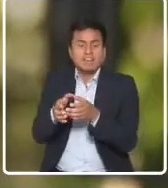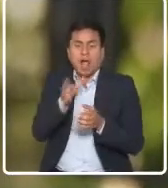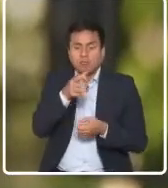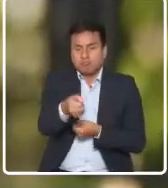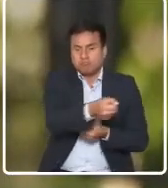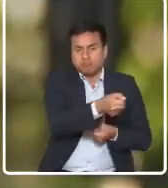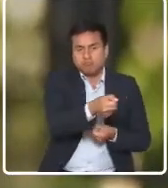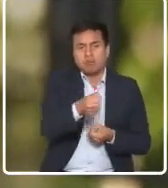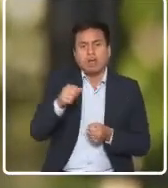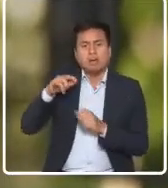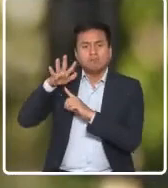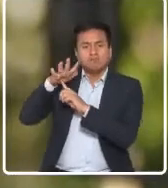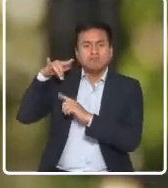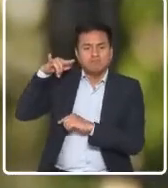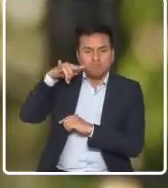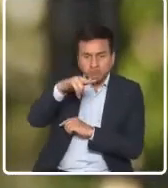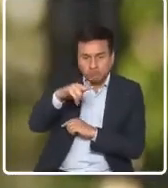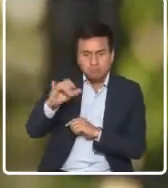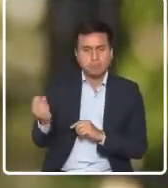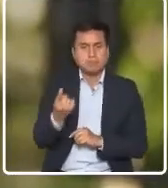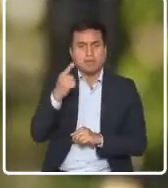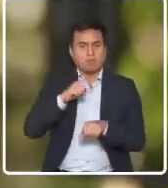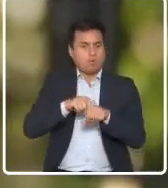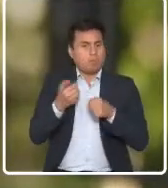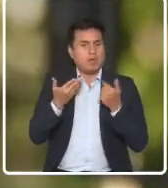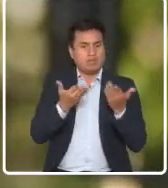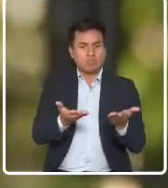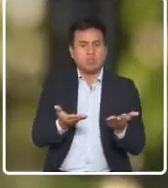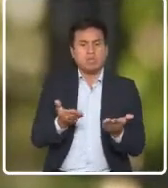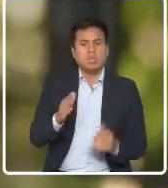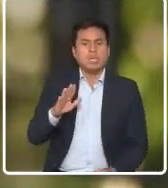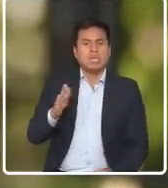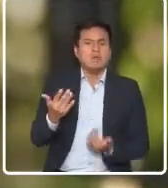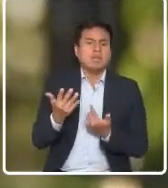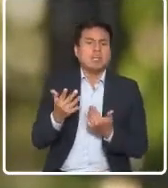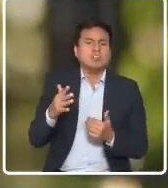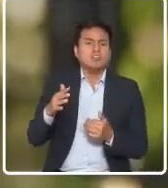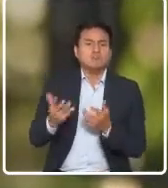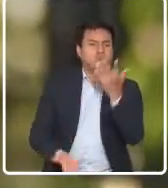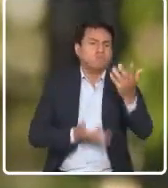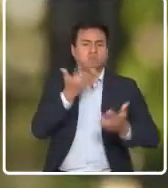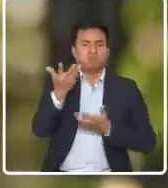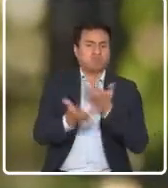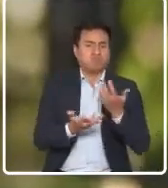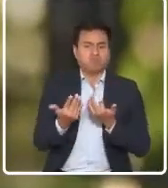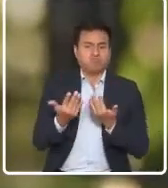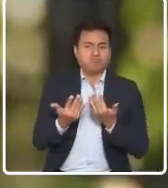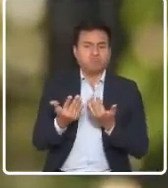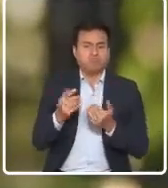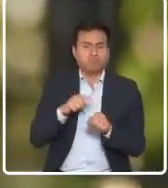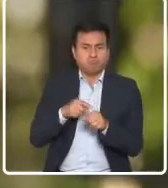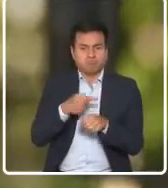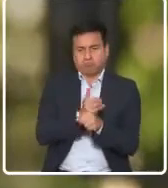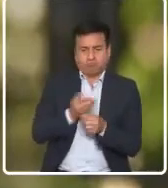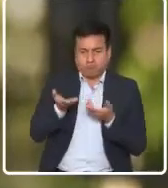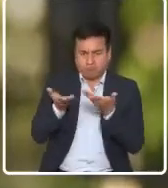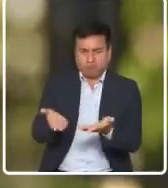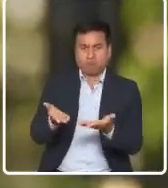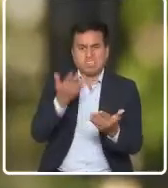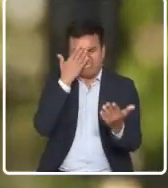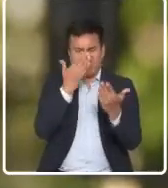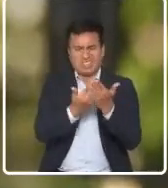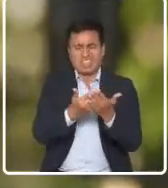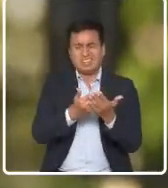aeronaves, dispuestas desde el primer momento, no esperando que hubiesen incendios, dispuestas desde el primer momento para enfrentar